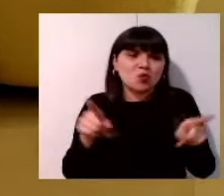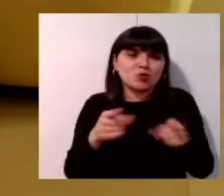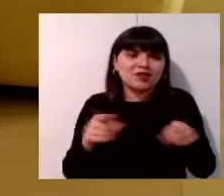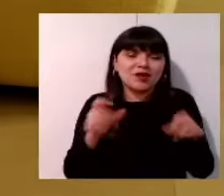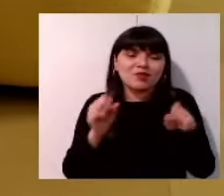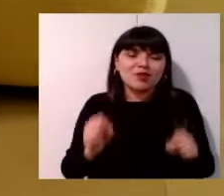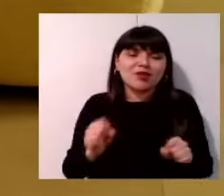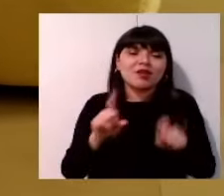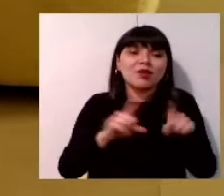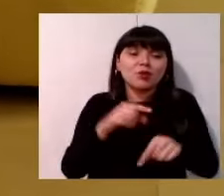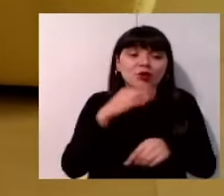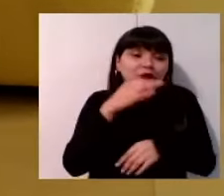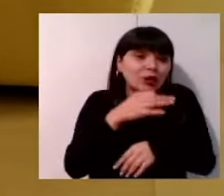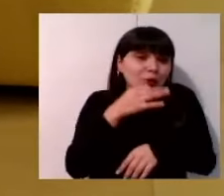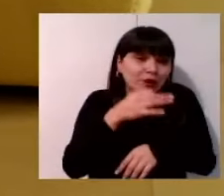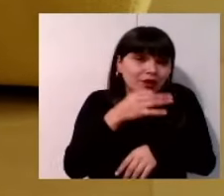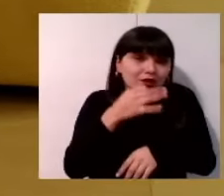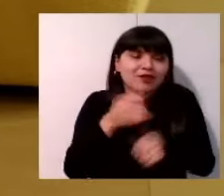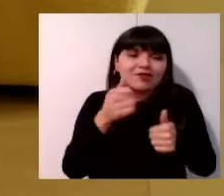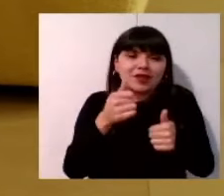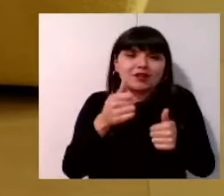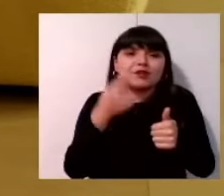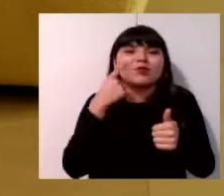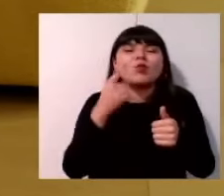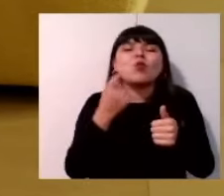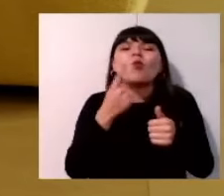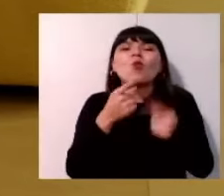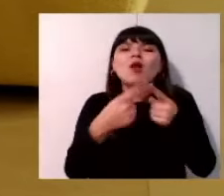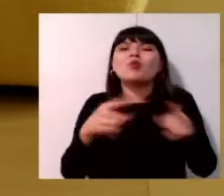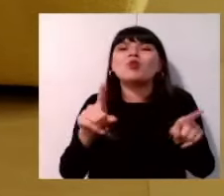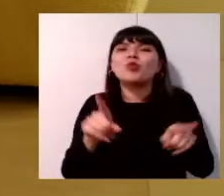recomiendas, pero ¿qué tipo de música tendría que ser?